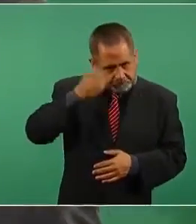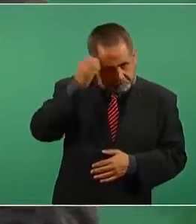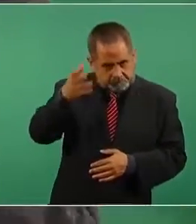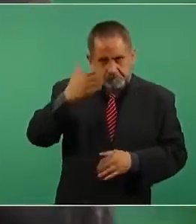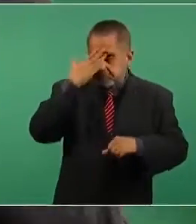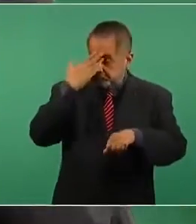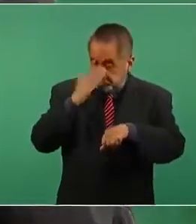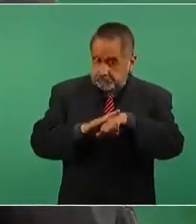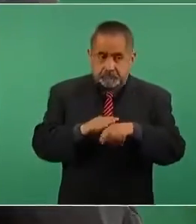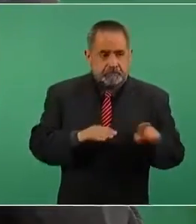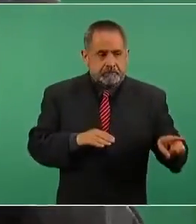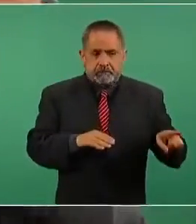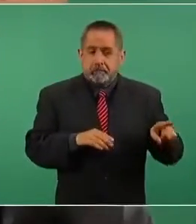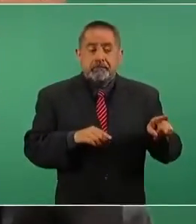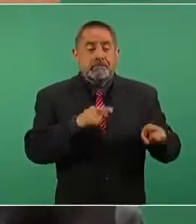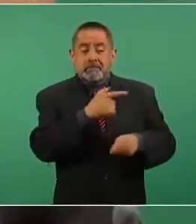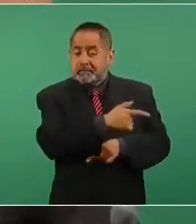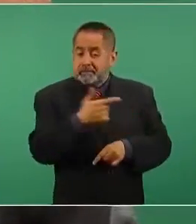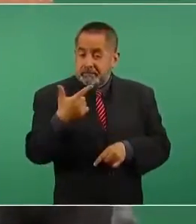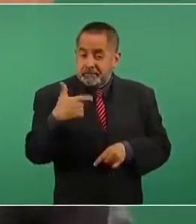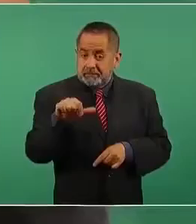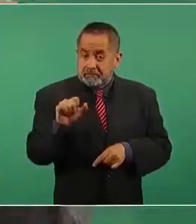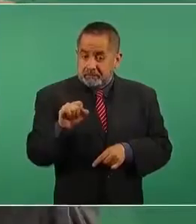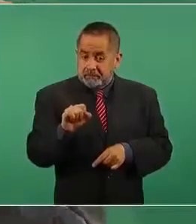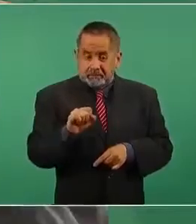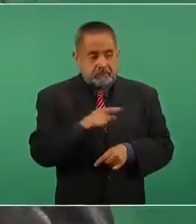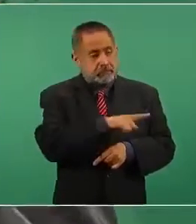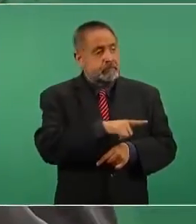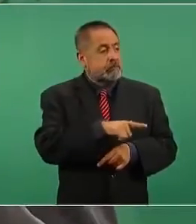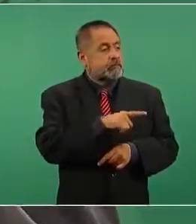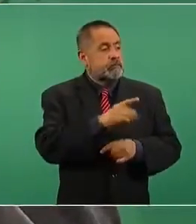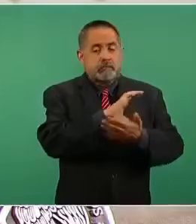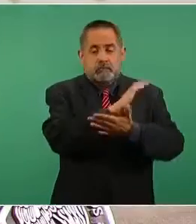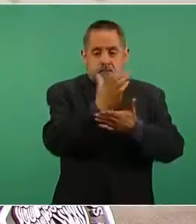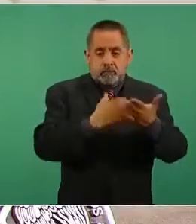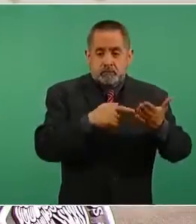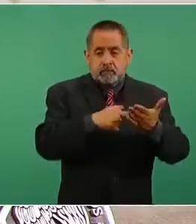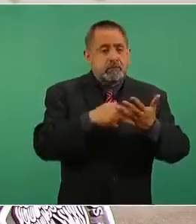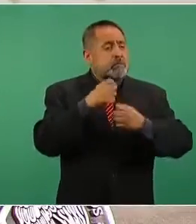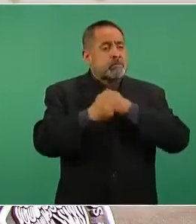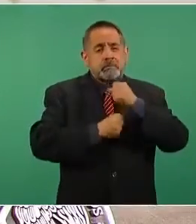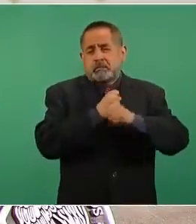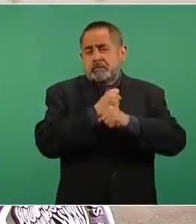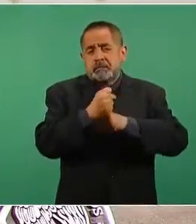eran contratos de largo plazo,